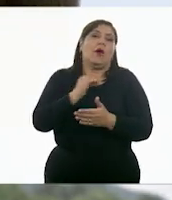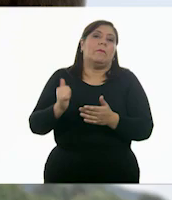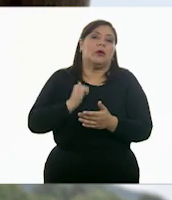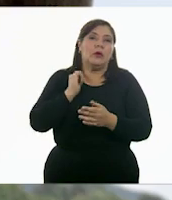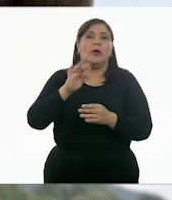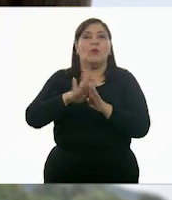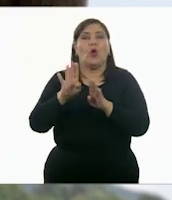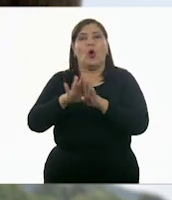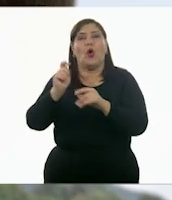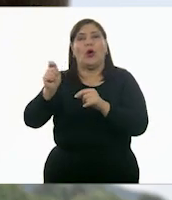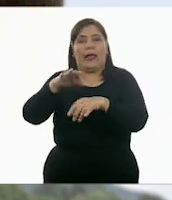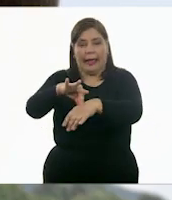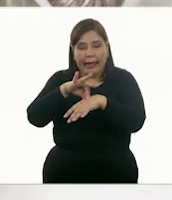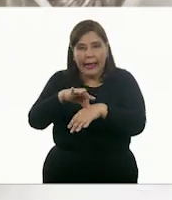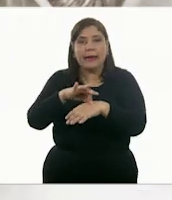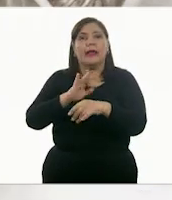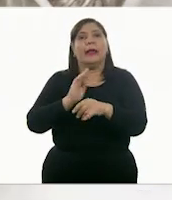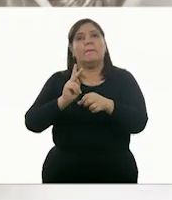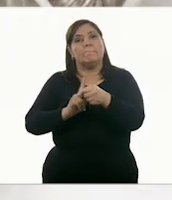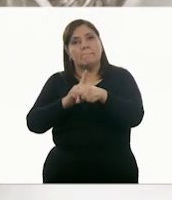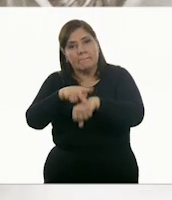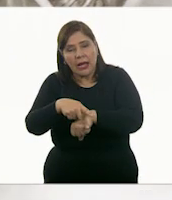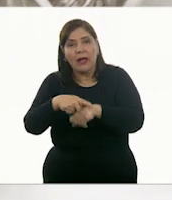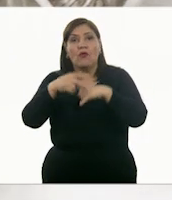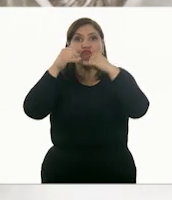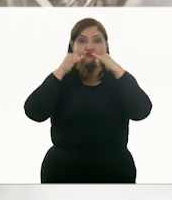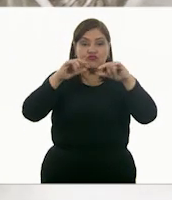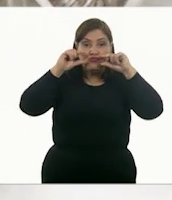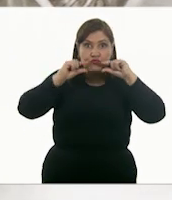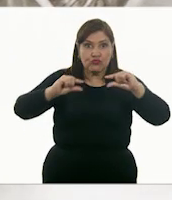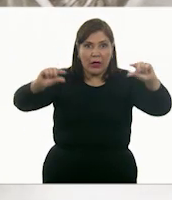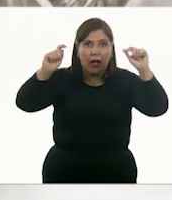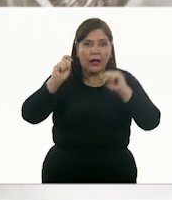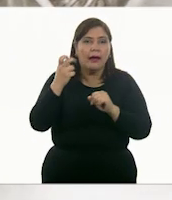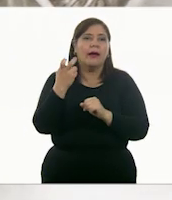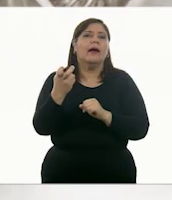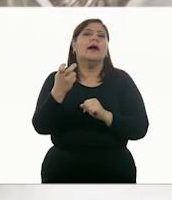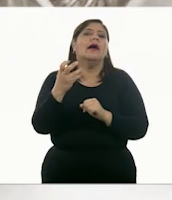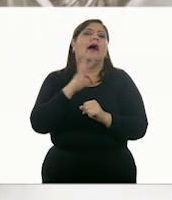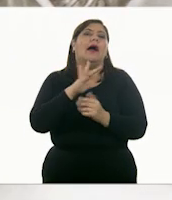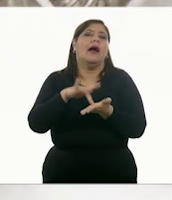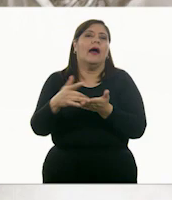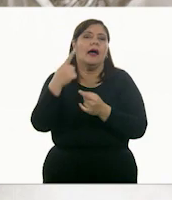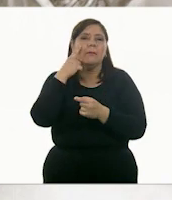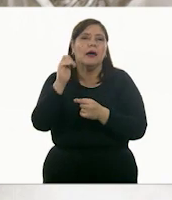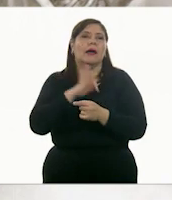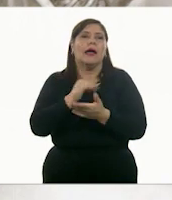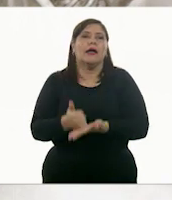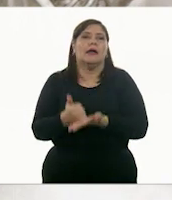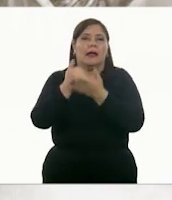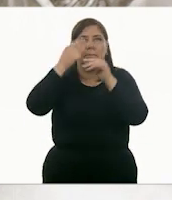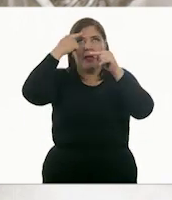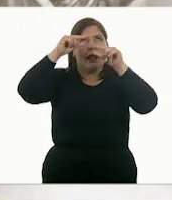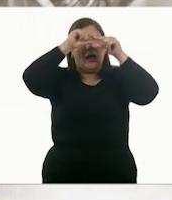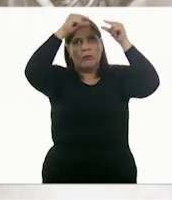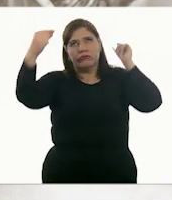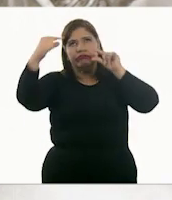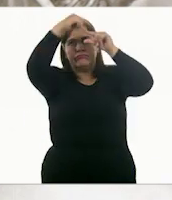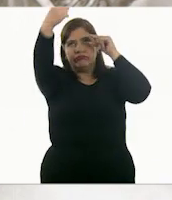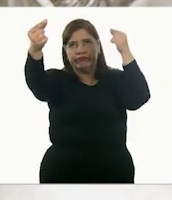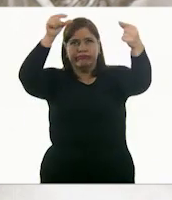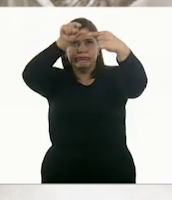armas. Incluso sus enormes dientes eran utilizados en la construcción de viviendas